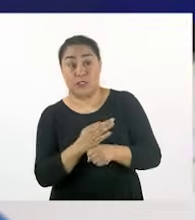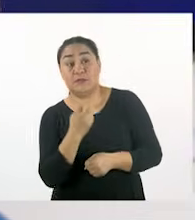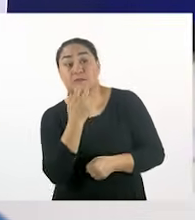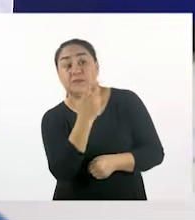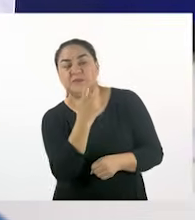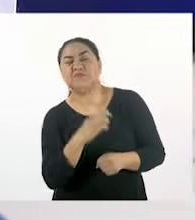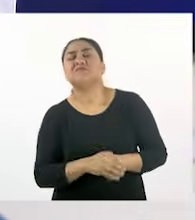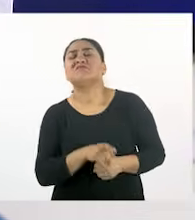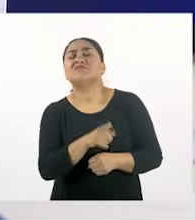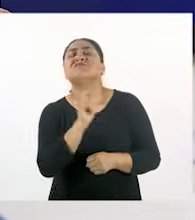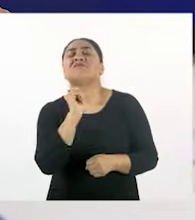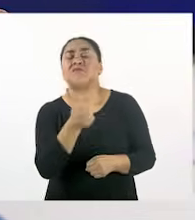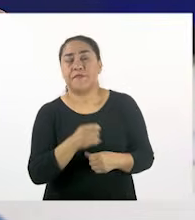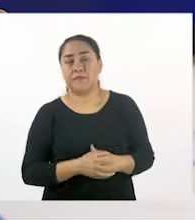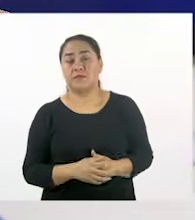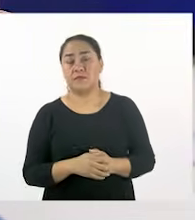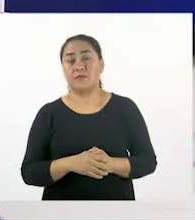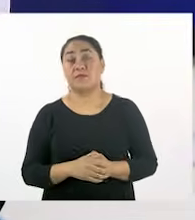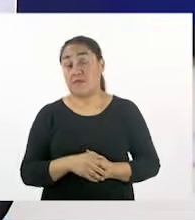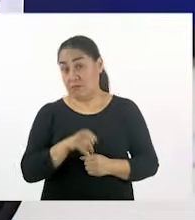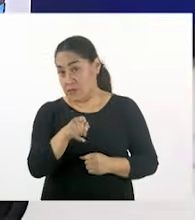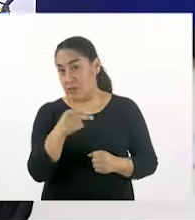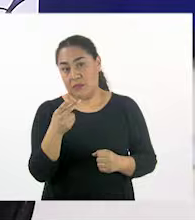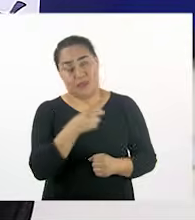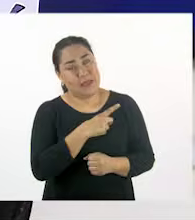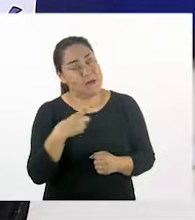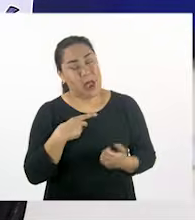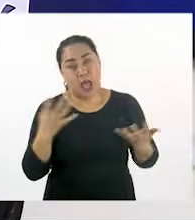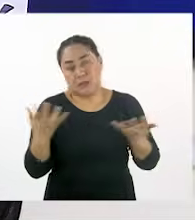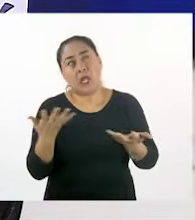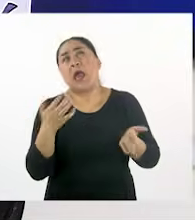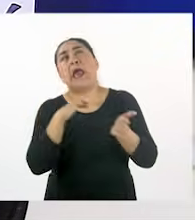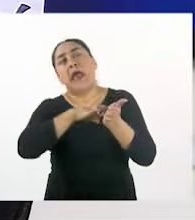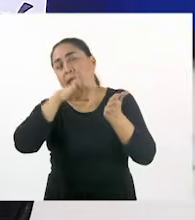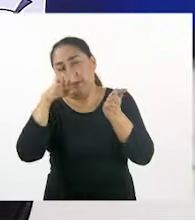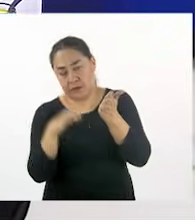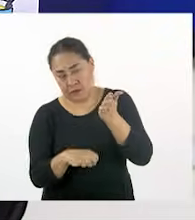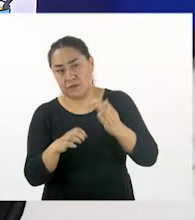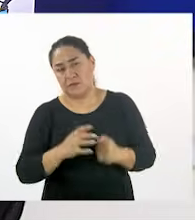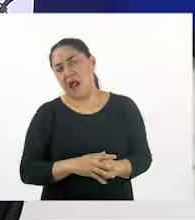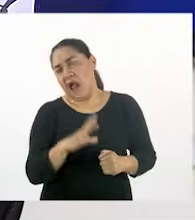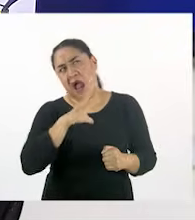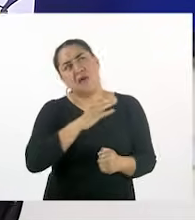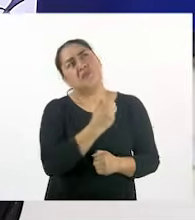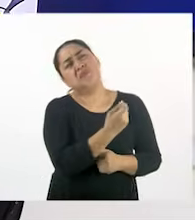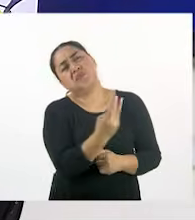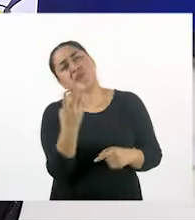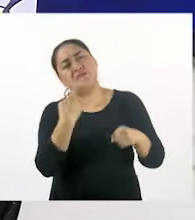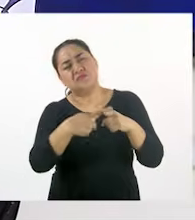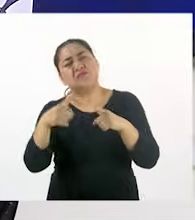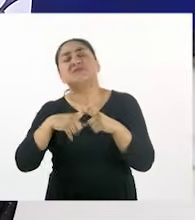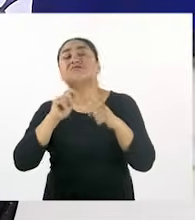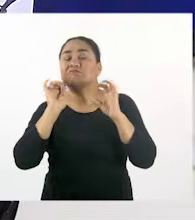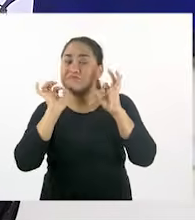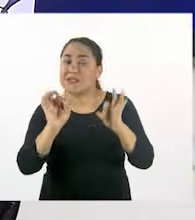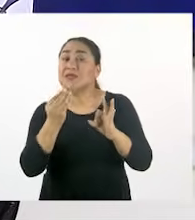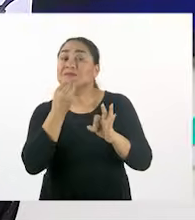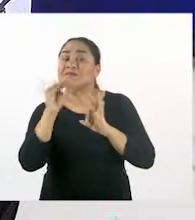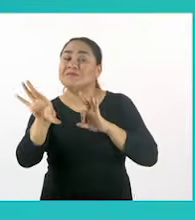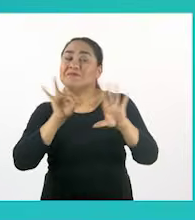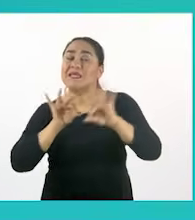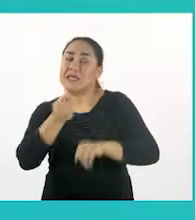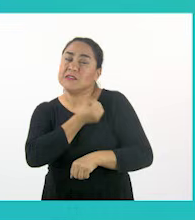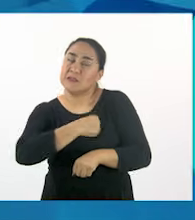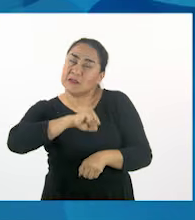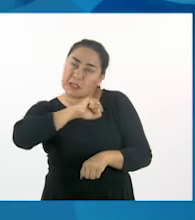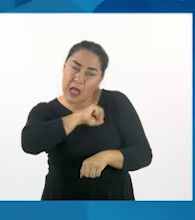una actividad que deberíamos de tener. Es un ejemplo. Hay muchos más de una alimentación sana,